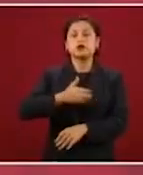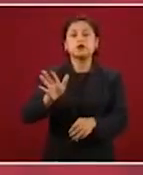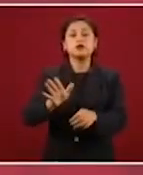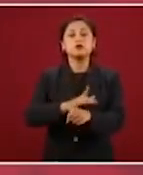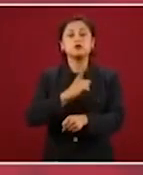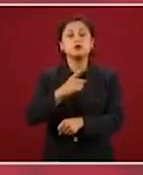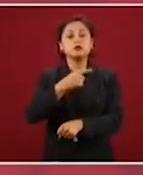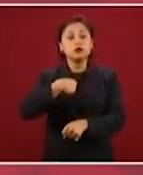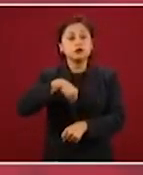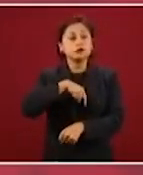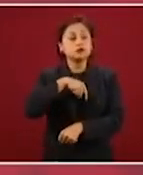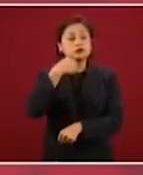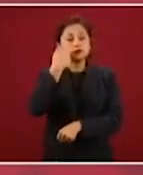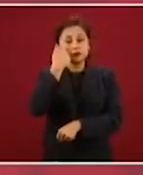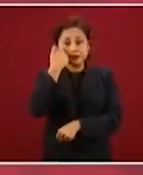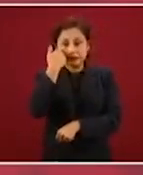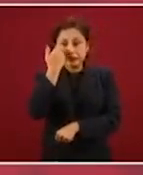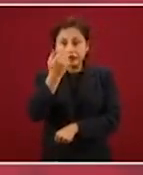Ejército mexicano.